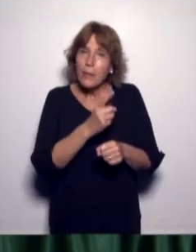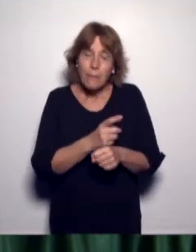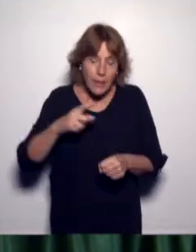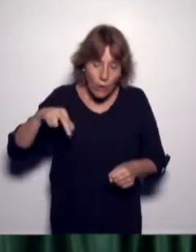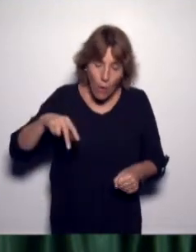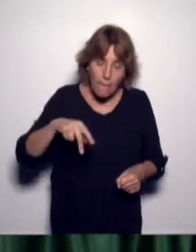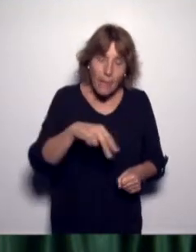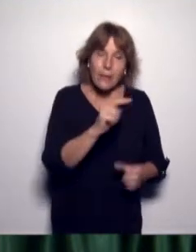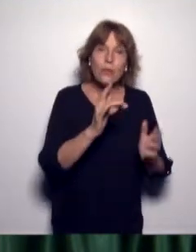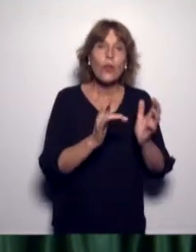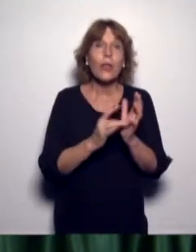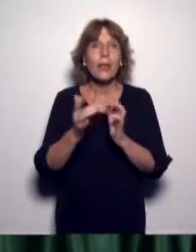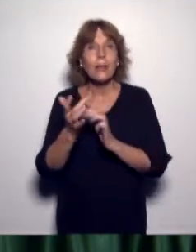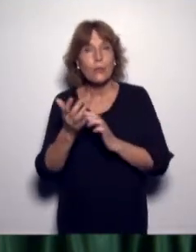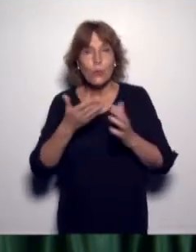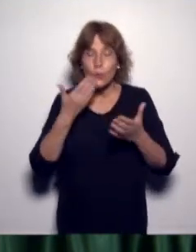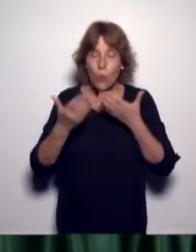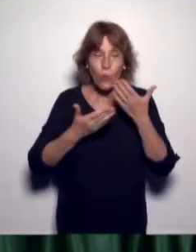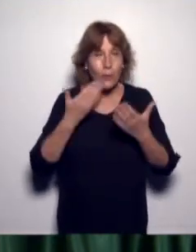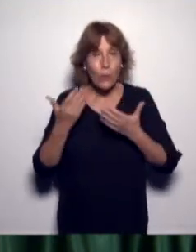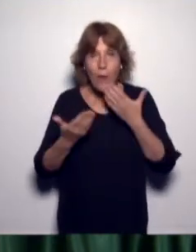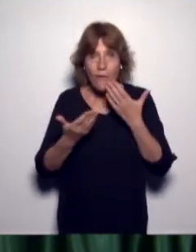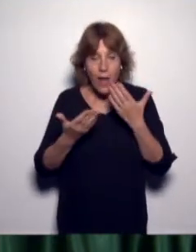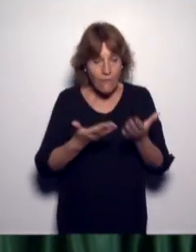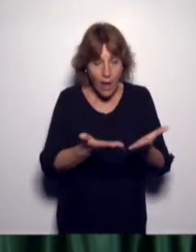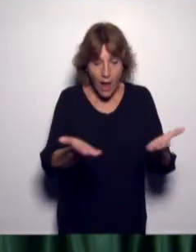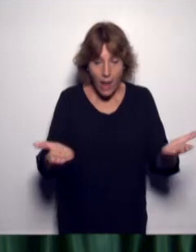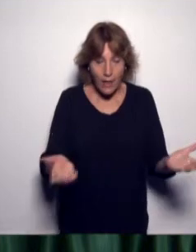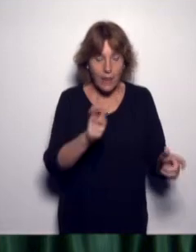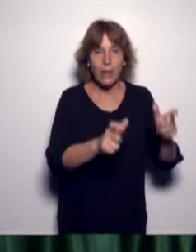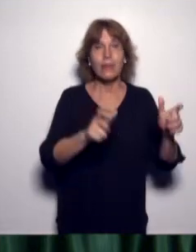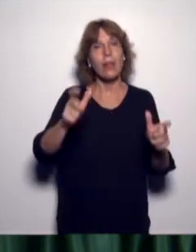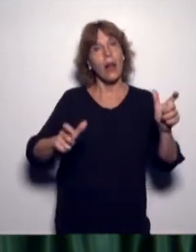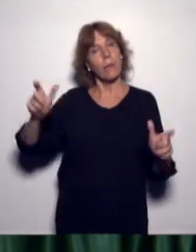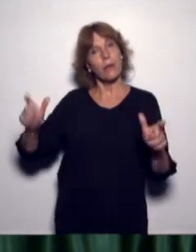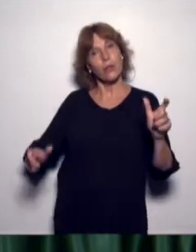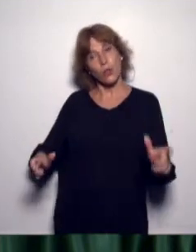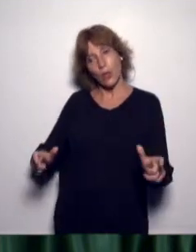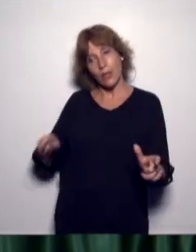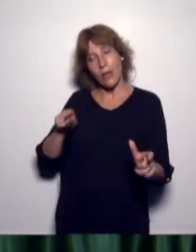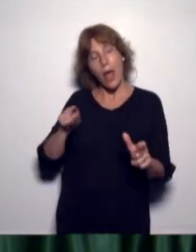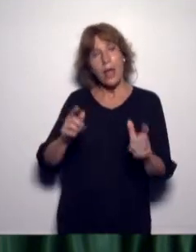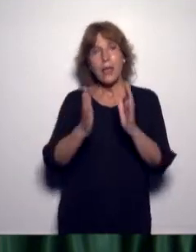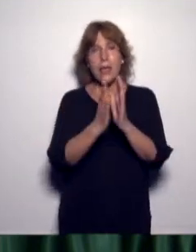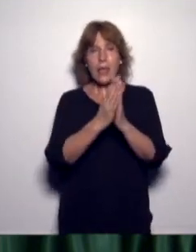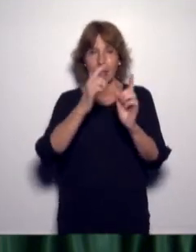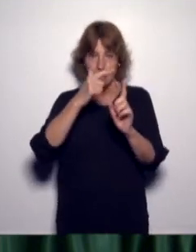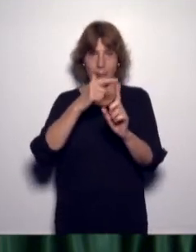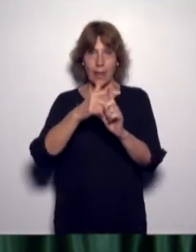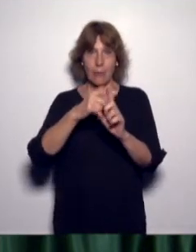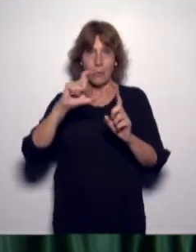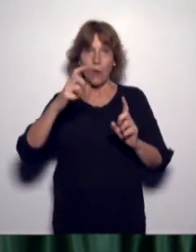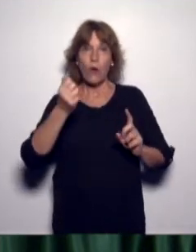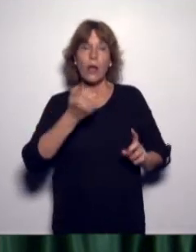de Jesús, ¿no? ¿Se acuerdan que allí en la sinagoga de Cafarnaún